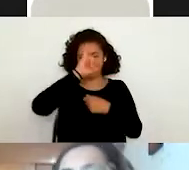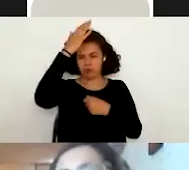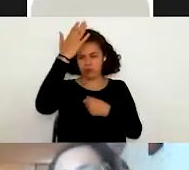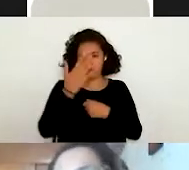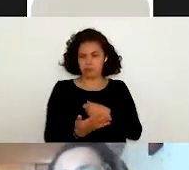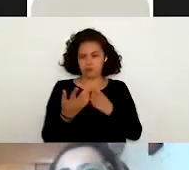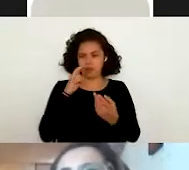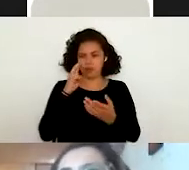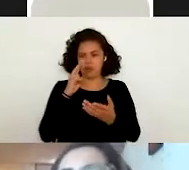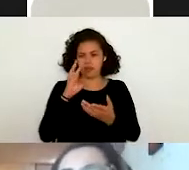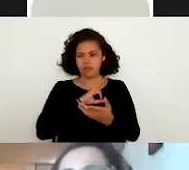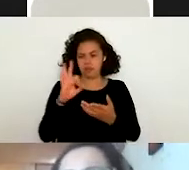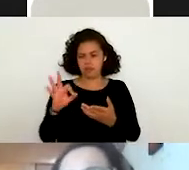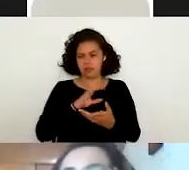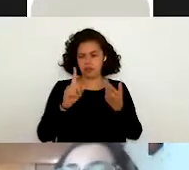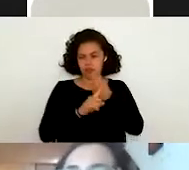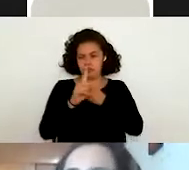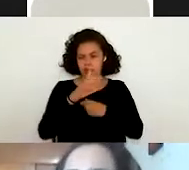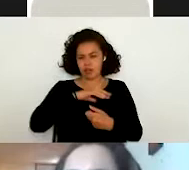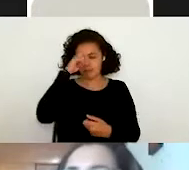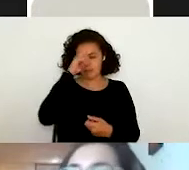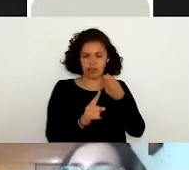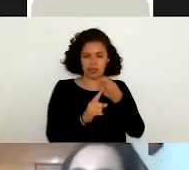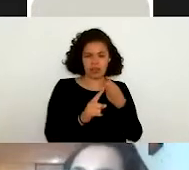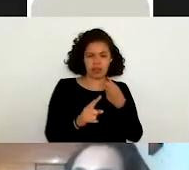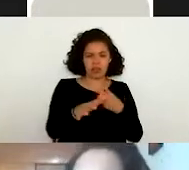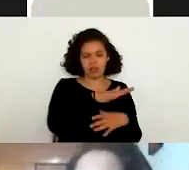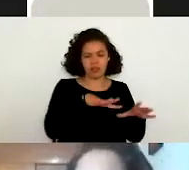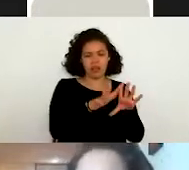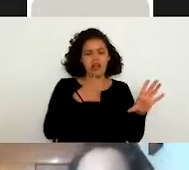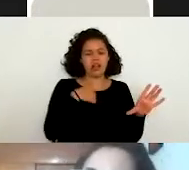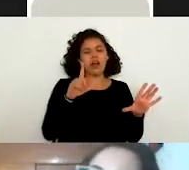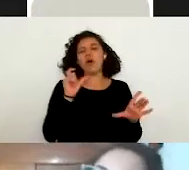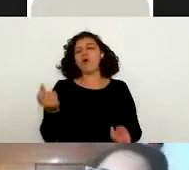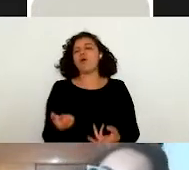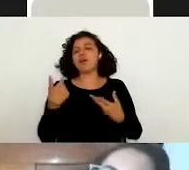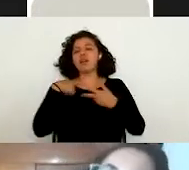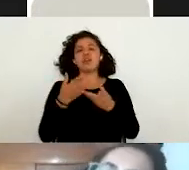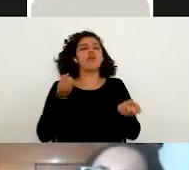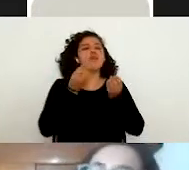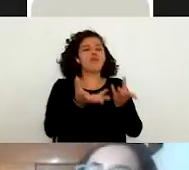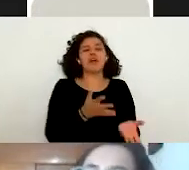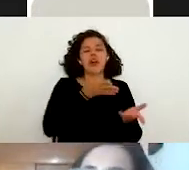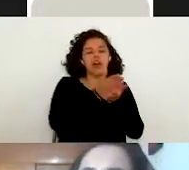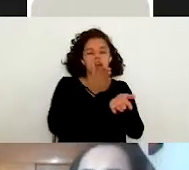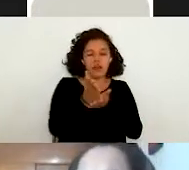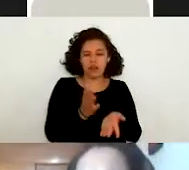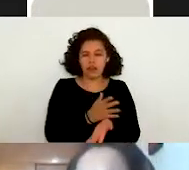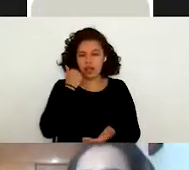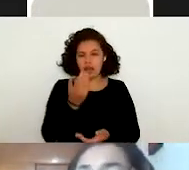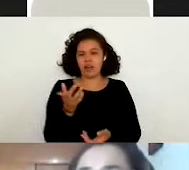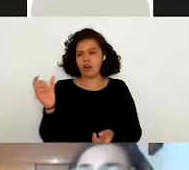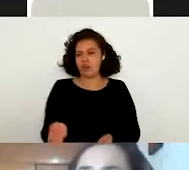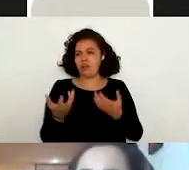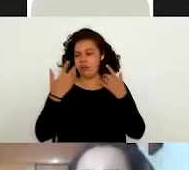de ahí yo sacar la probabilidad de a cuántas quiero impactar. Y eso va a dar lo que mencionábamos hace un rato,